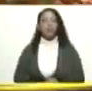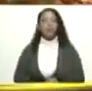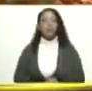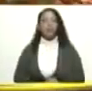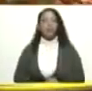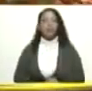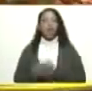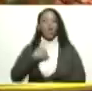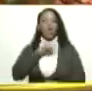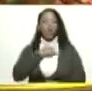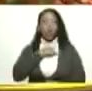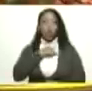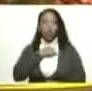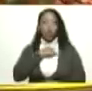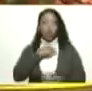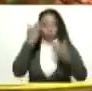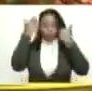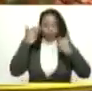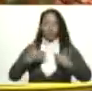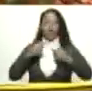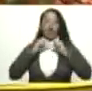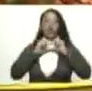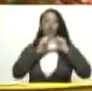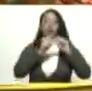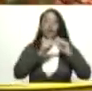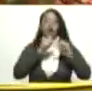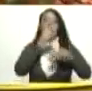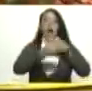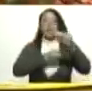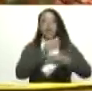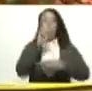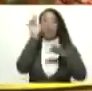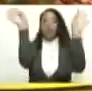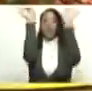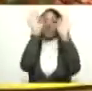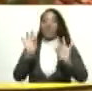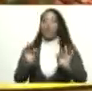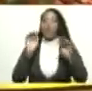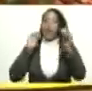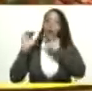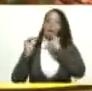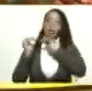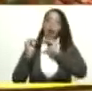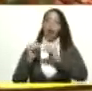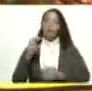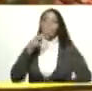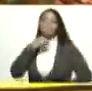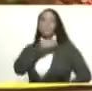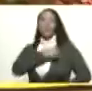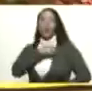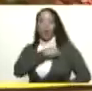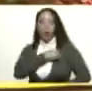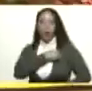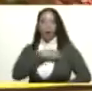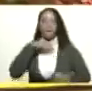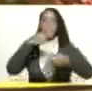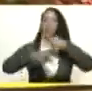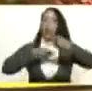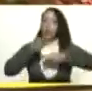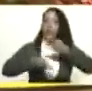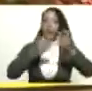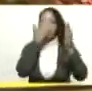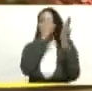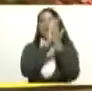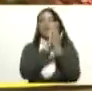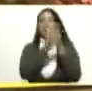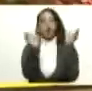Hemos sido y tenemos que seguir siendo una alternativa ética, moral, política frente